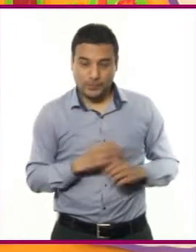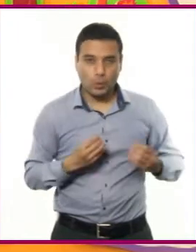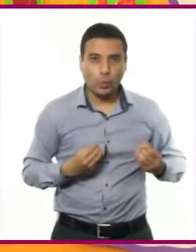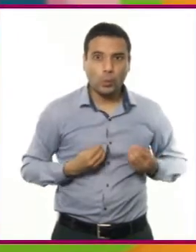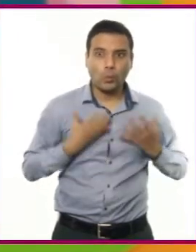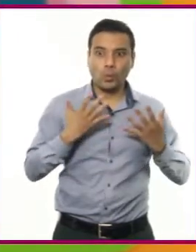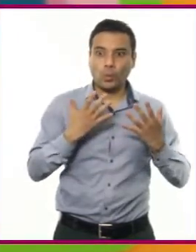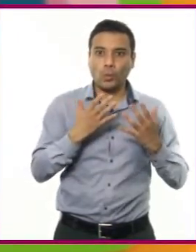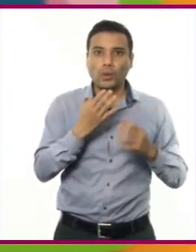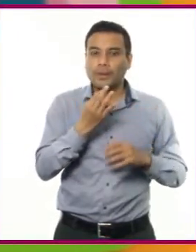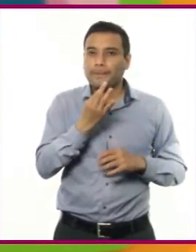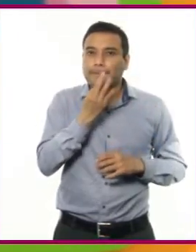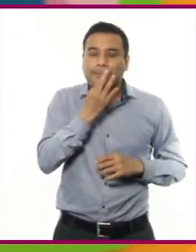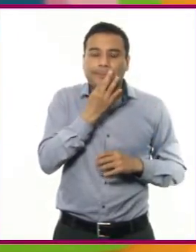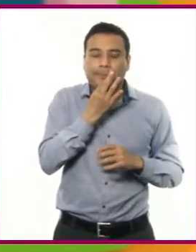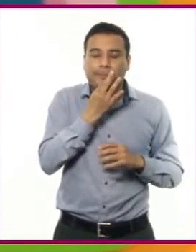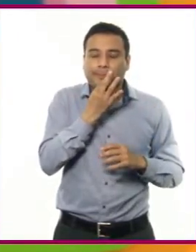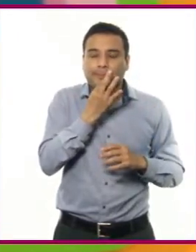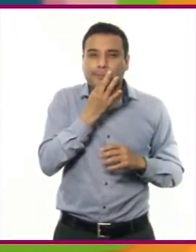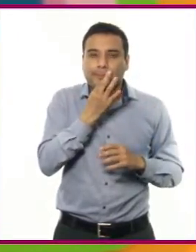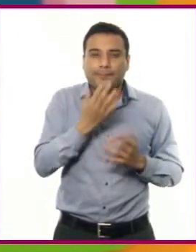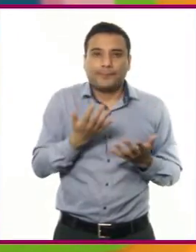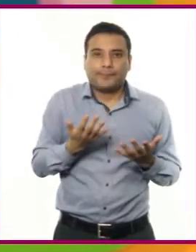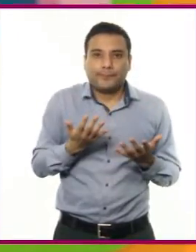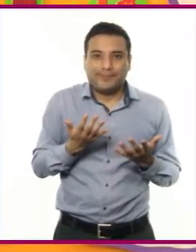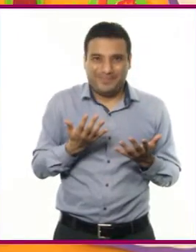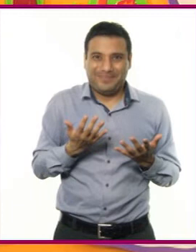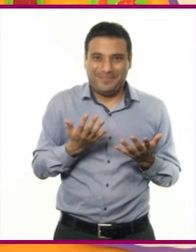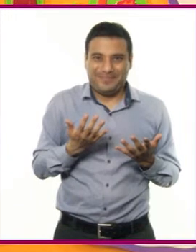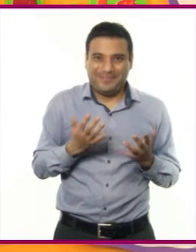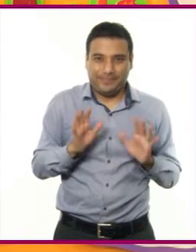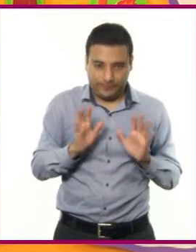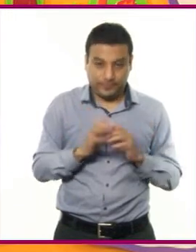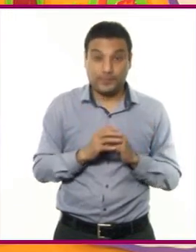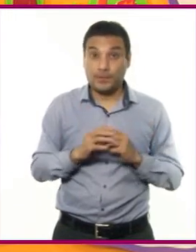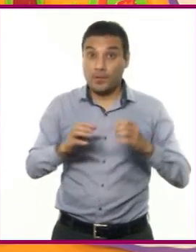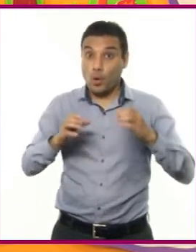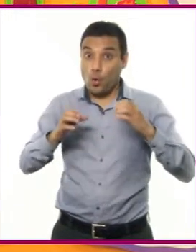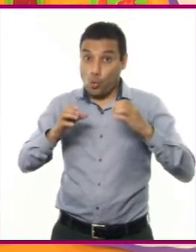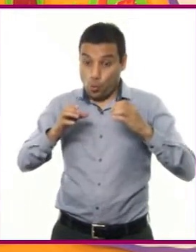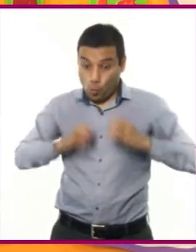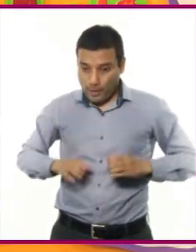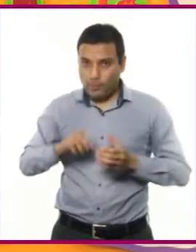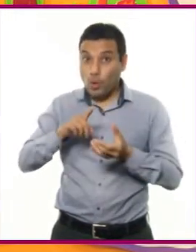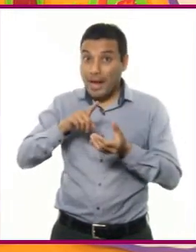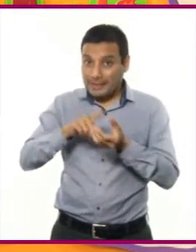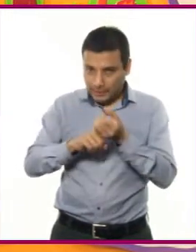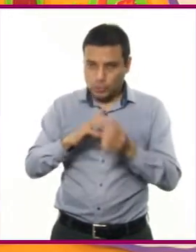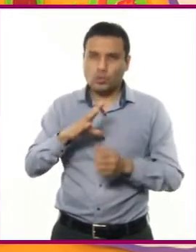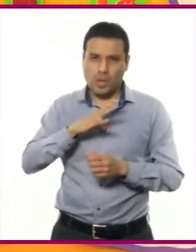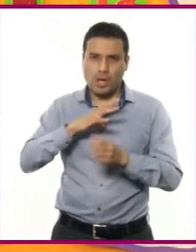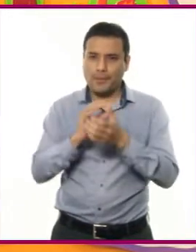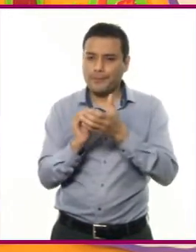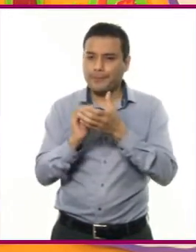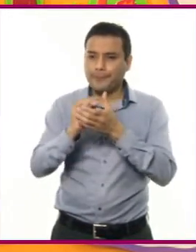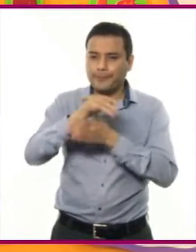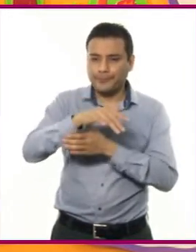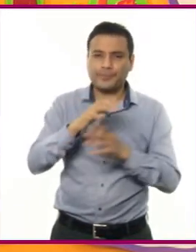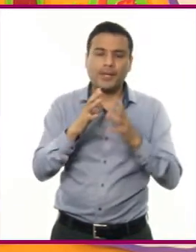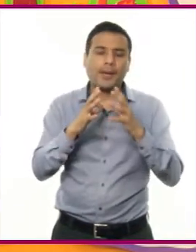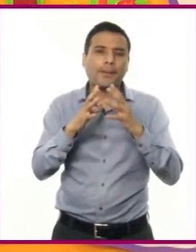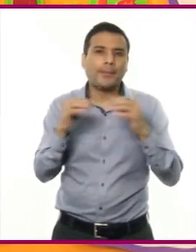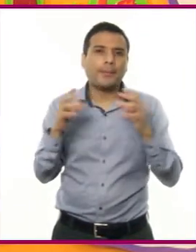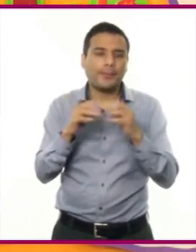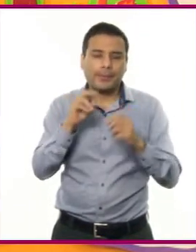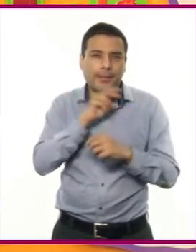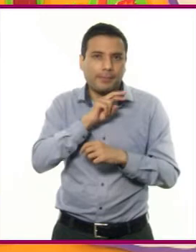se sintetizan cuando el cuerpo así lo demanda y su función termina rápidamente. Y la cantidad de